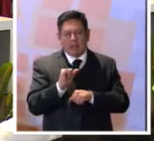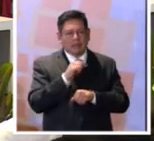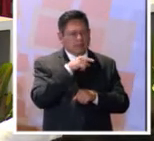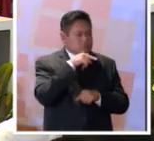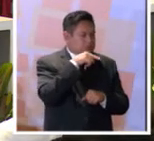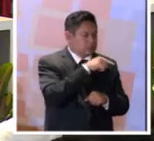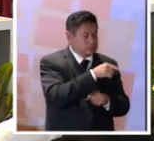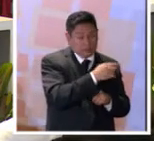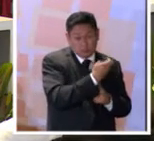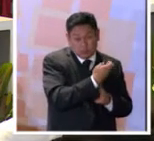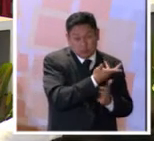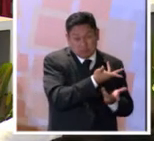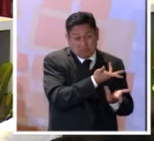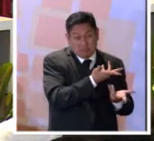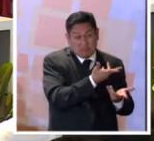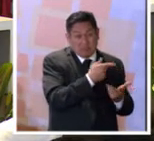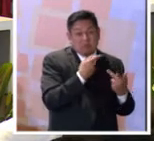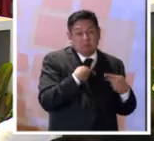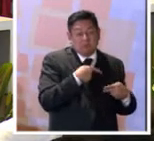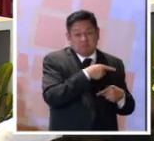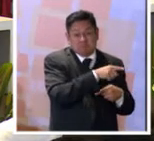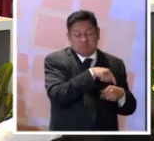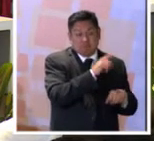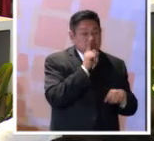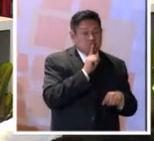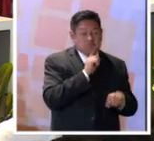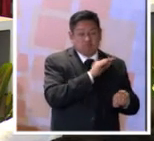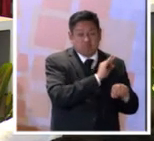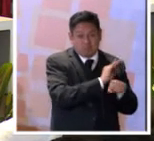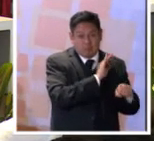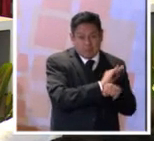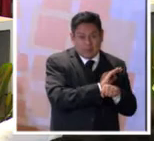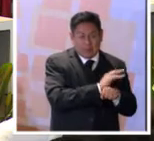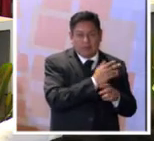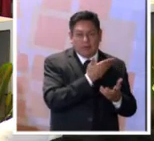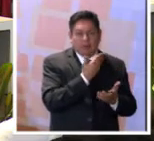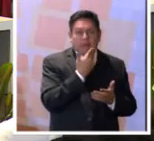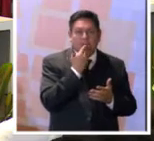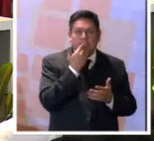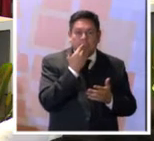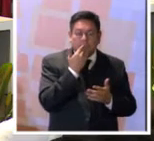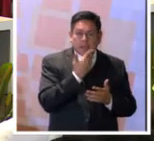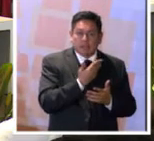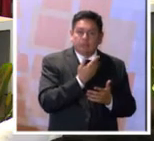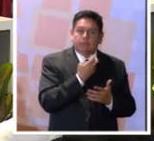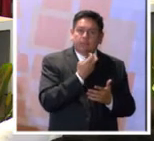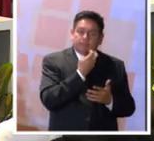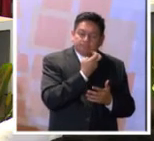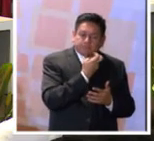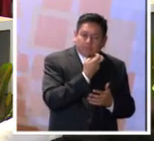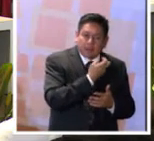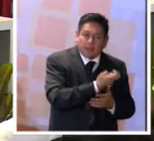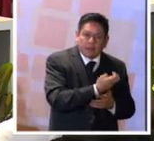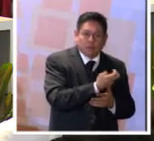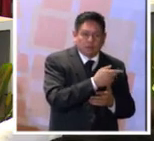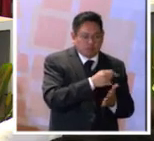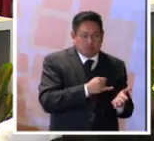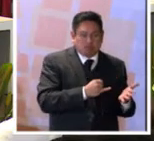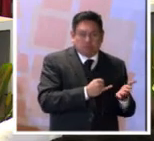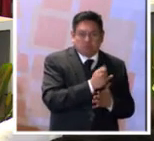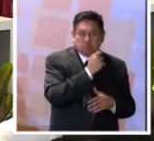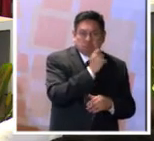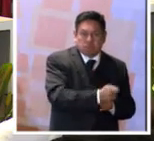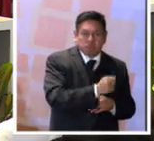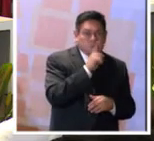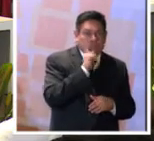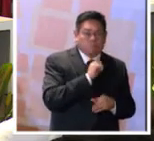No obstante, y esto también hay que decirlo, a pesar de que estas sentencias paradigmáticas de la Sala han sido ejemplo